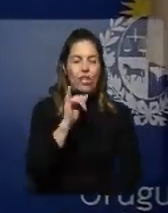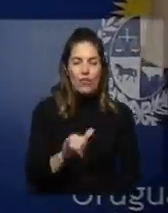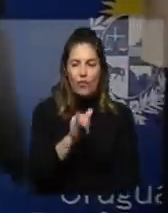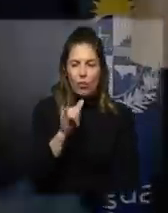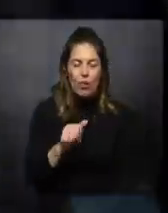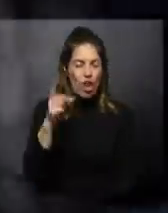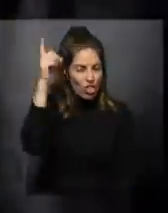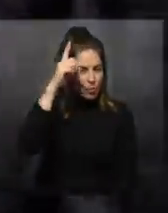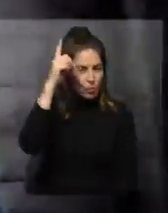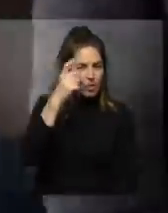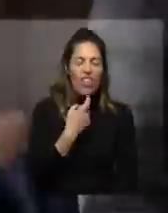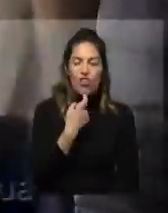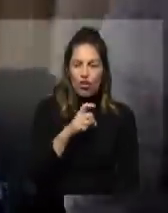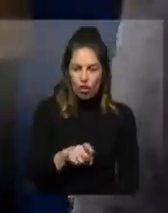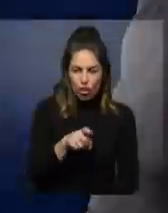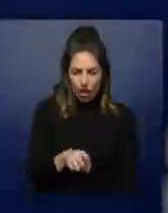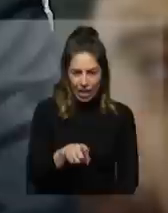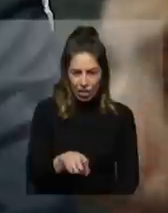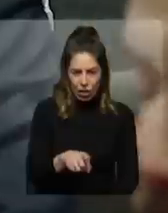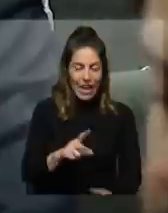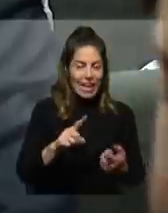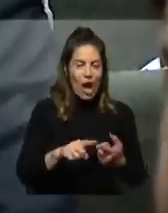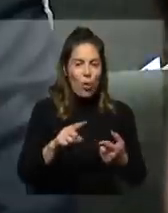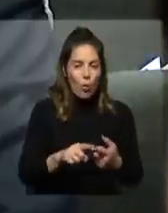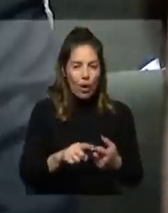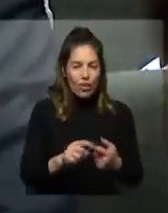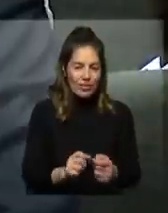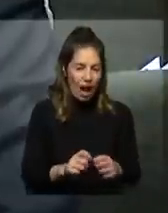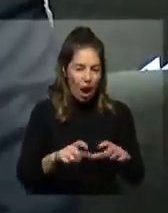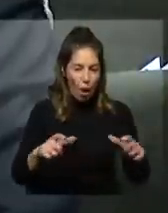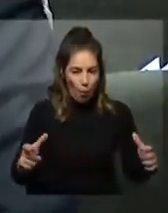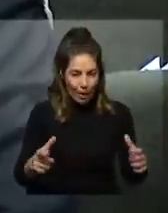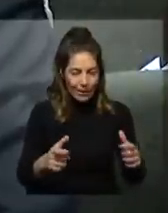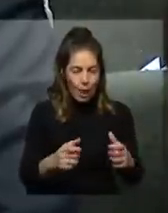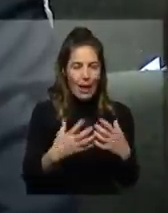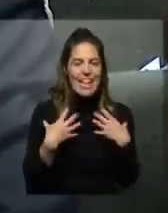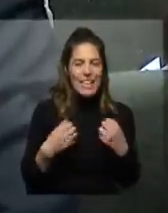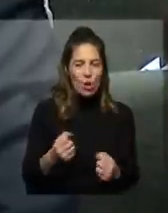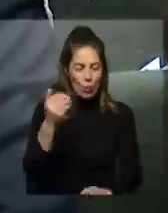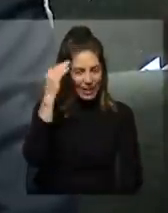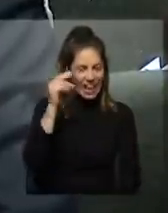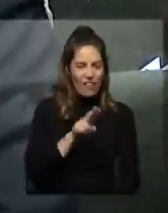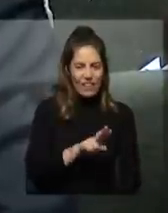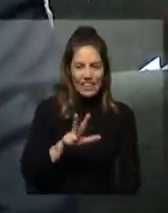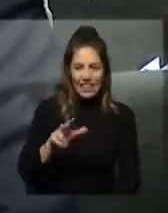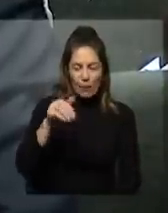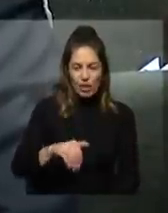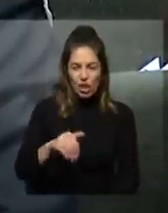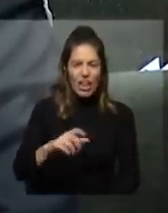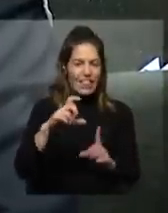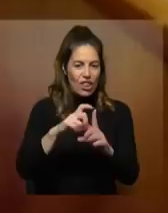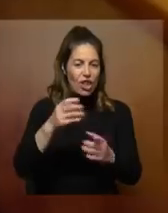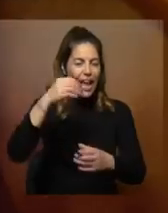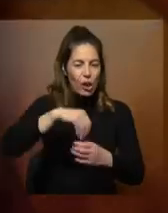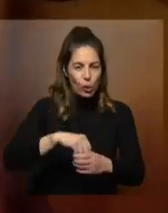Colorado Colorado Rodríguez a Montevideo portal el acuerdo significa incrementar para Salud Mental a 23 millones de dólares e